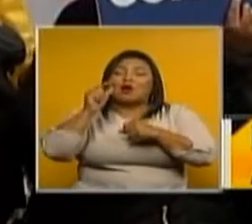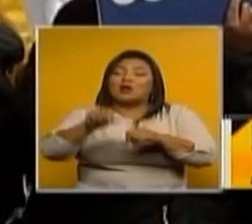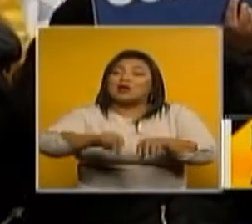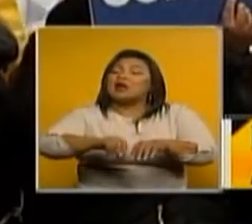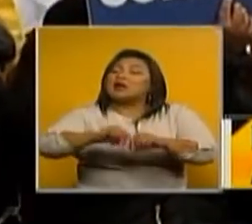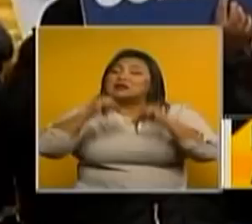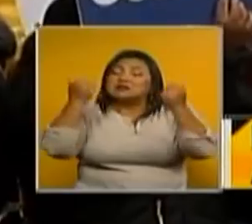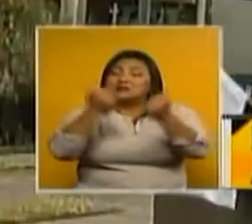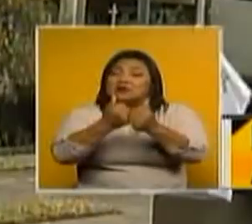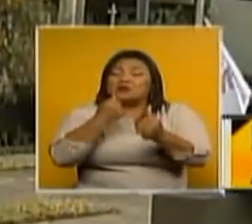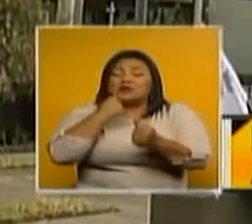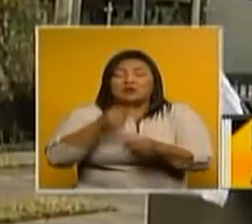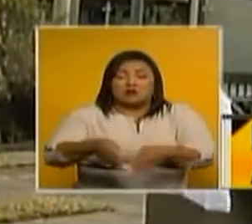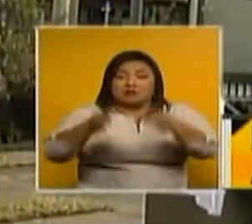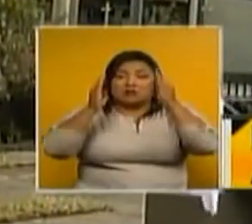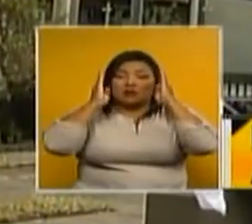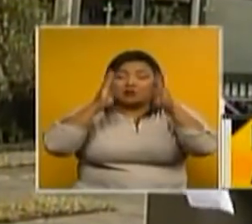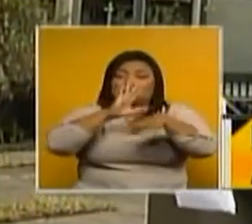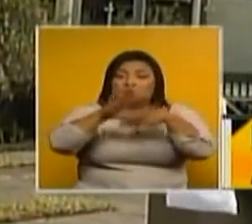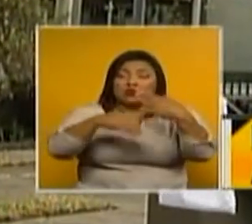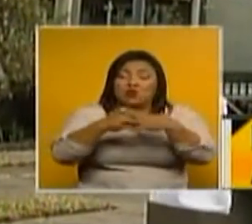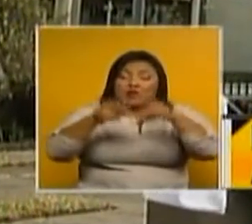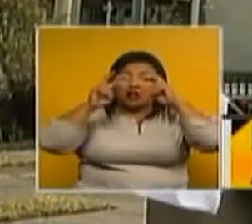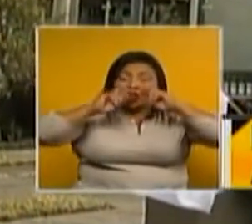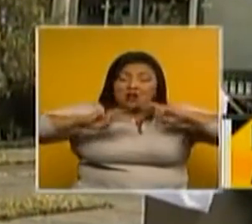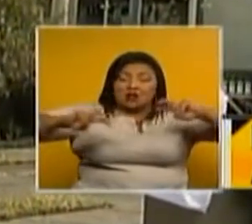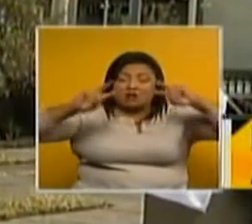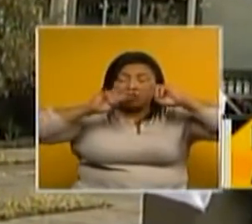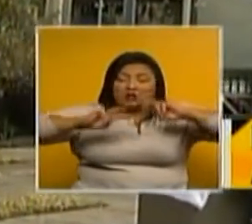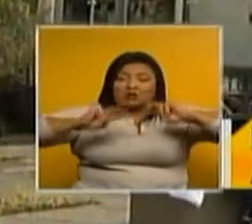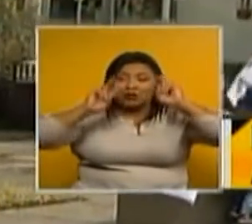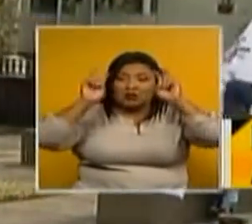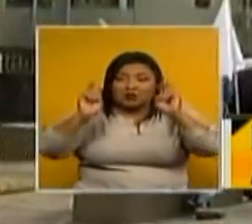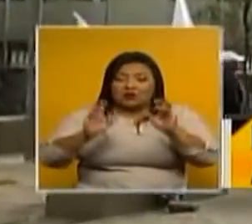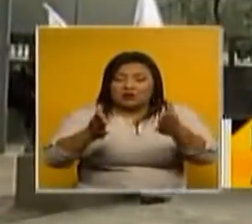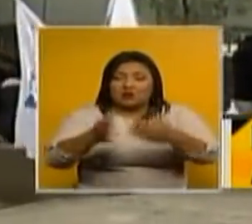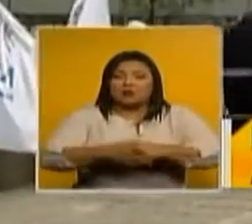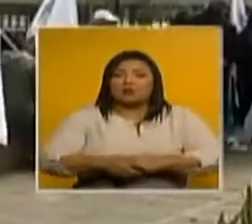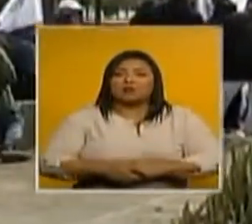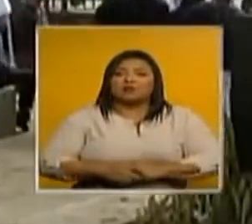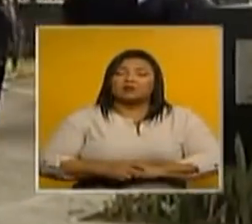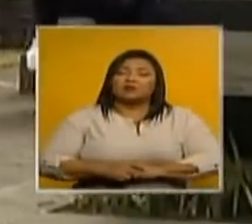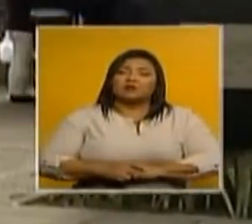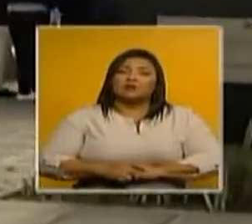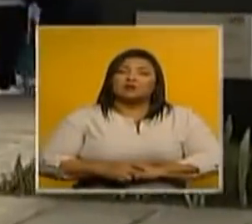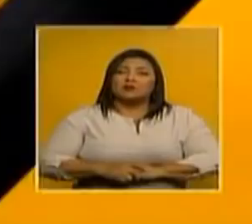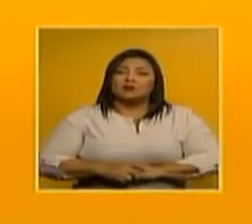estarán pendientes de las investigaciones que se den en este caso.